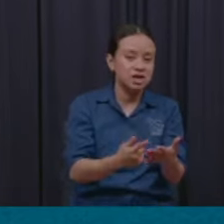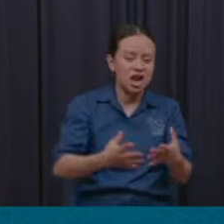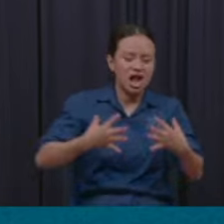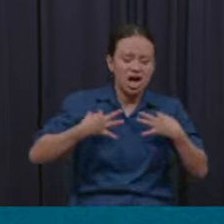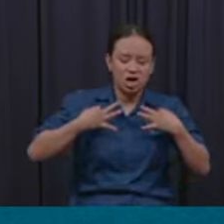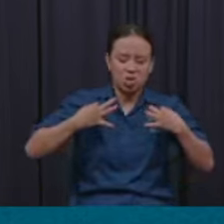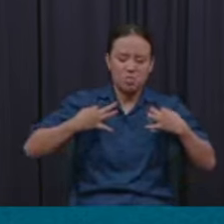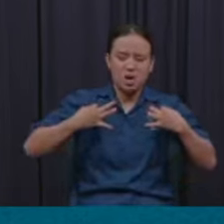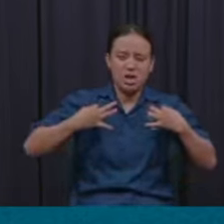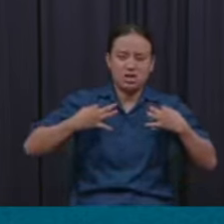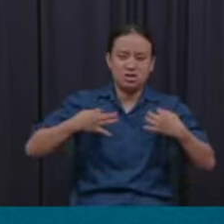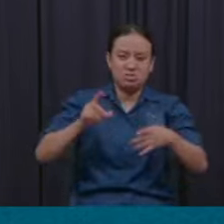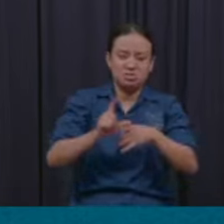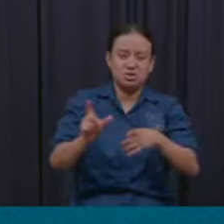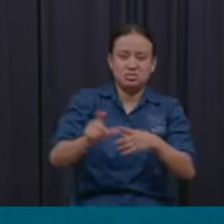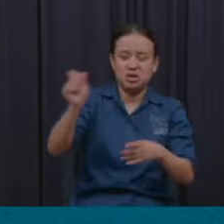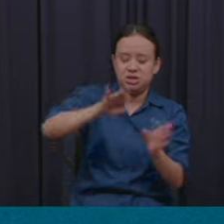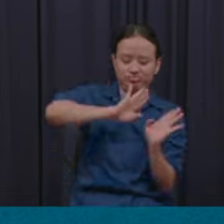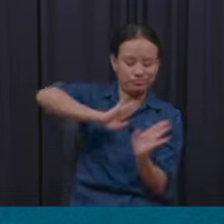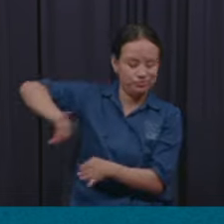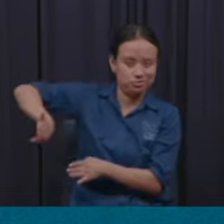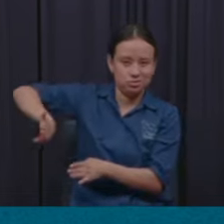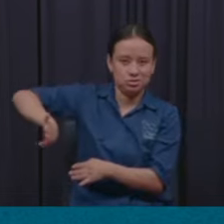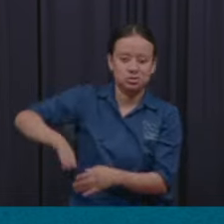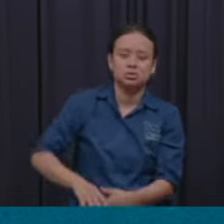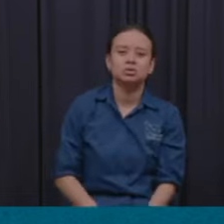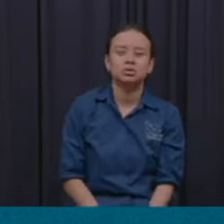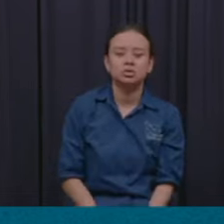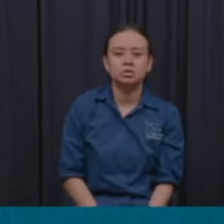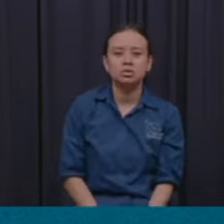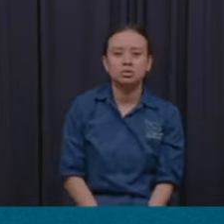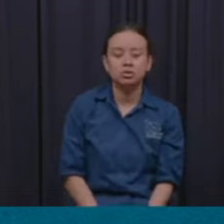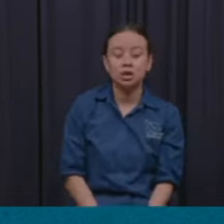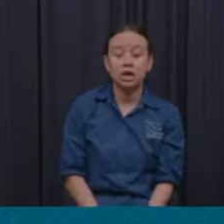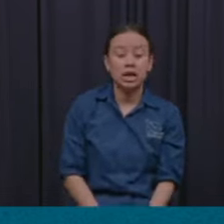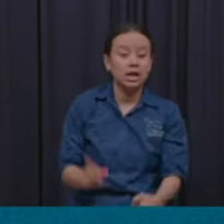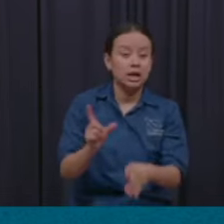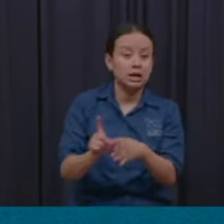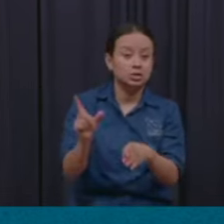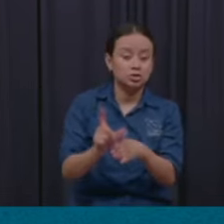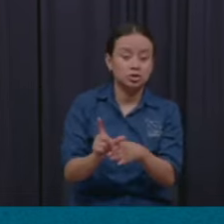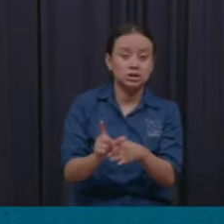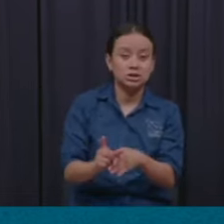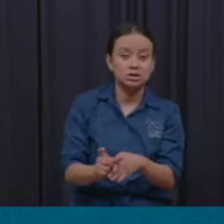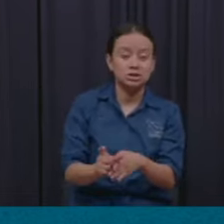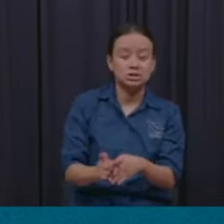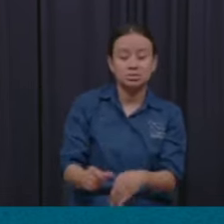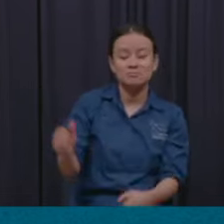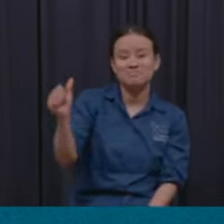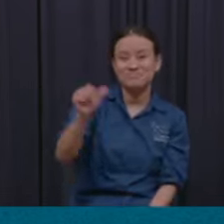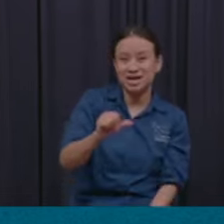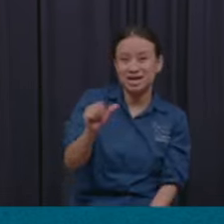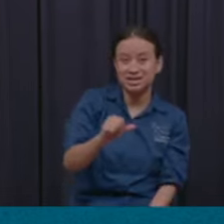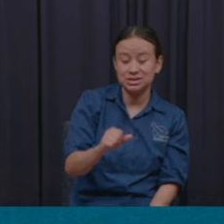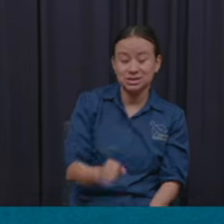su carne. O sea que pueden haber todas esas cosas que están allí y que están dañando la